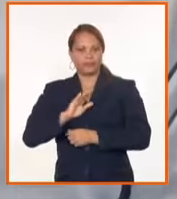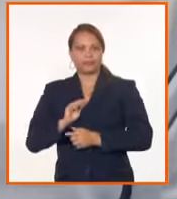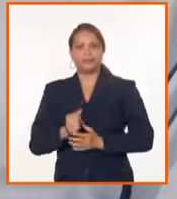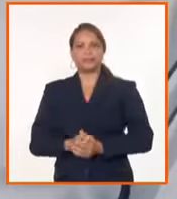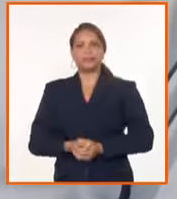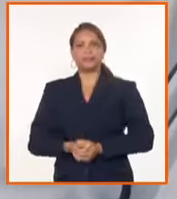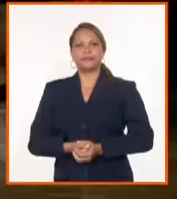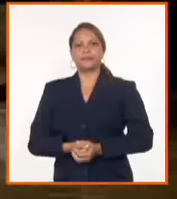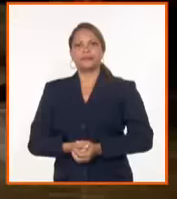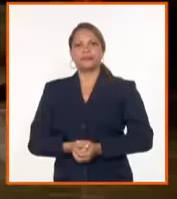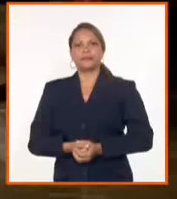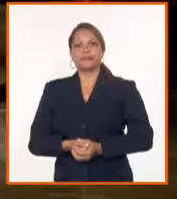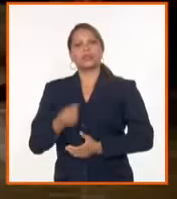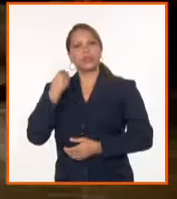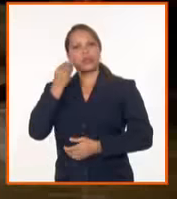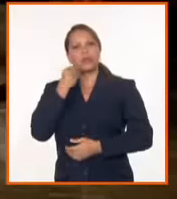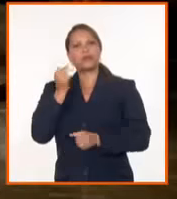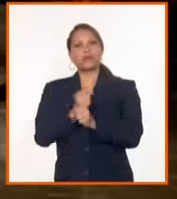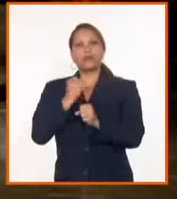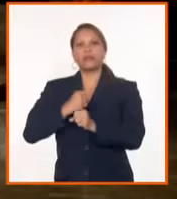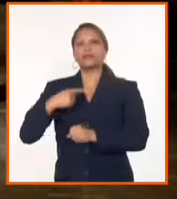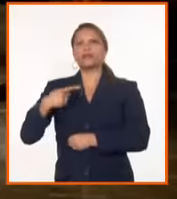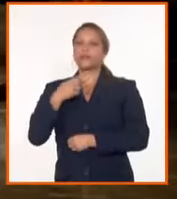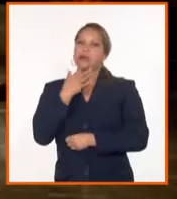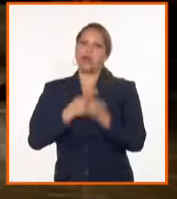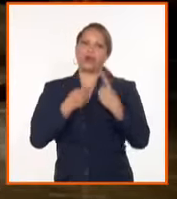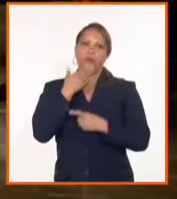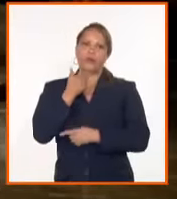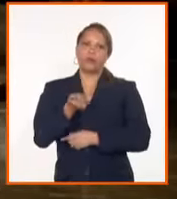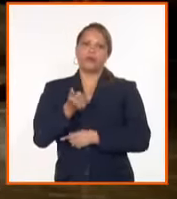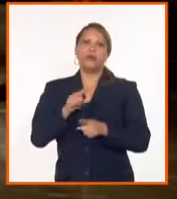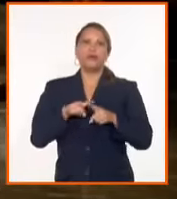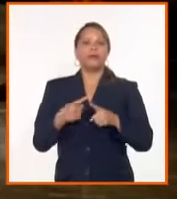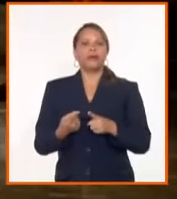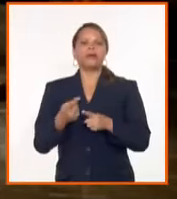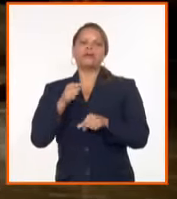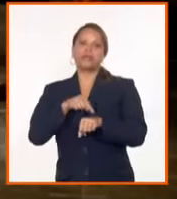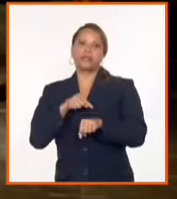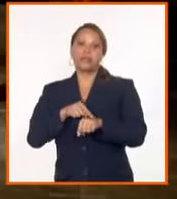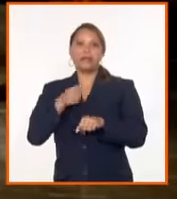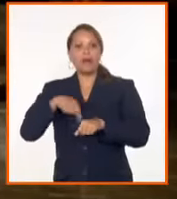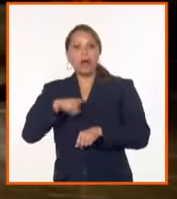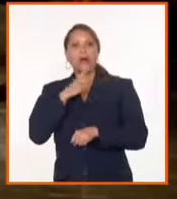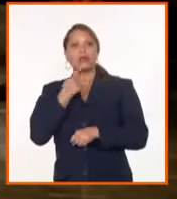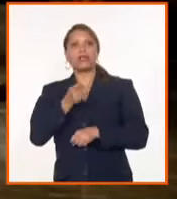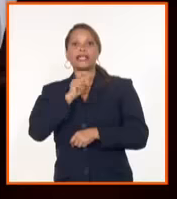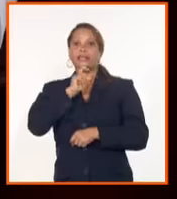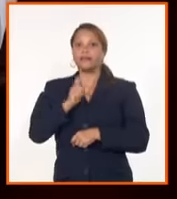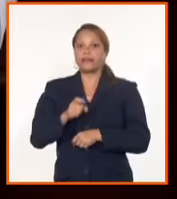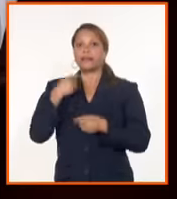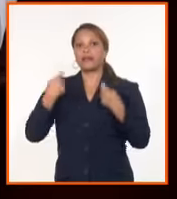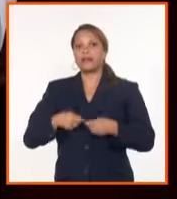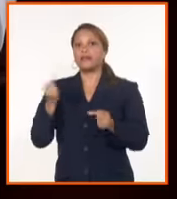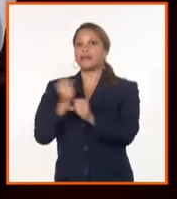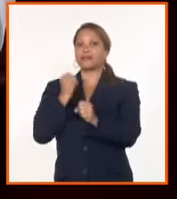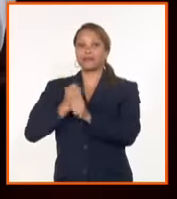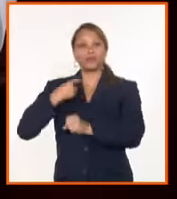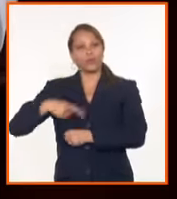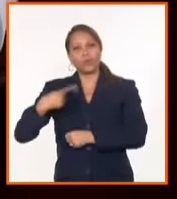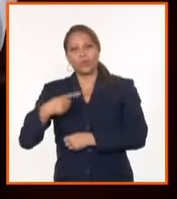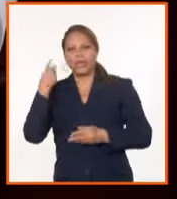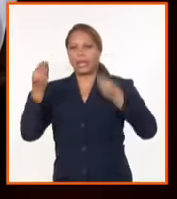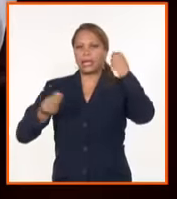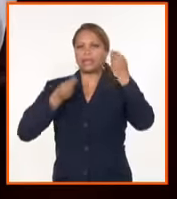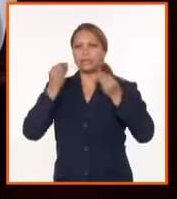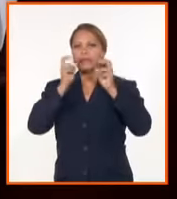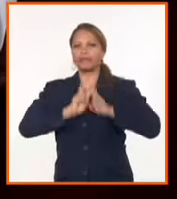hay nada mejor que el trabajo diario, pero no creo que son tiempos para tener una agenda descargada ni una agenda acomodada. Hace falta